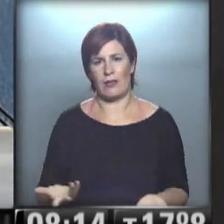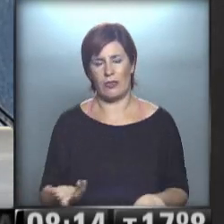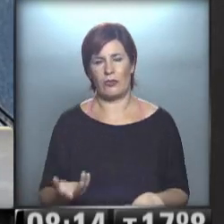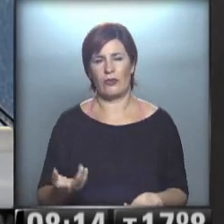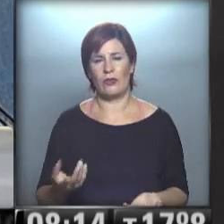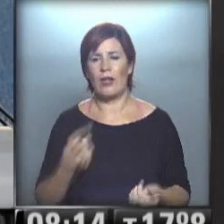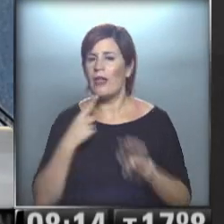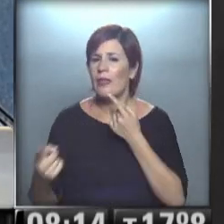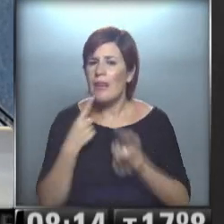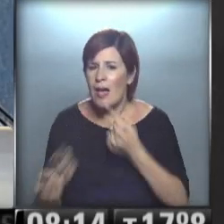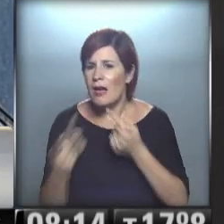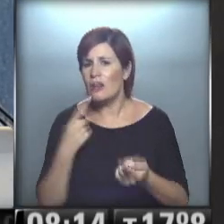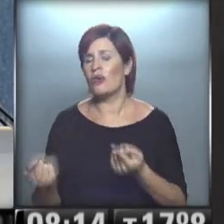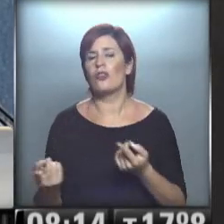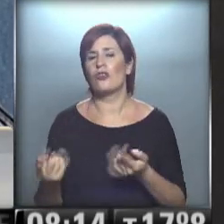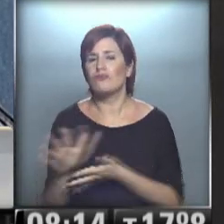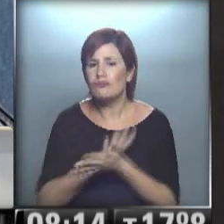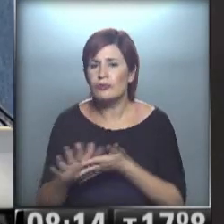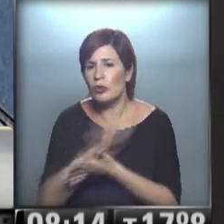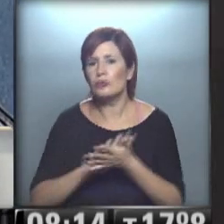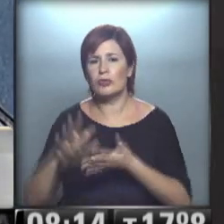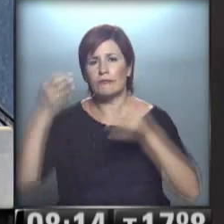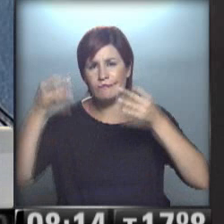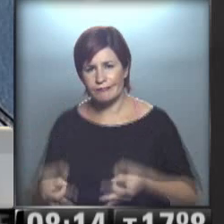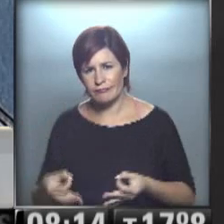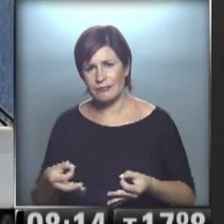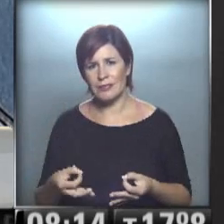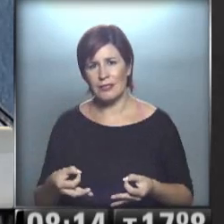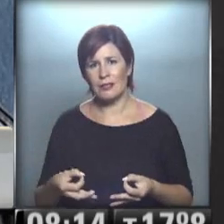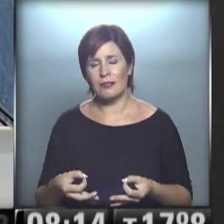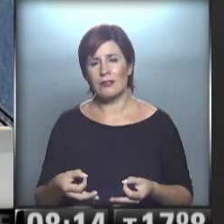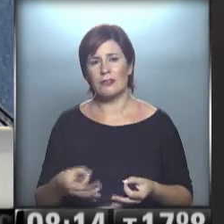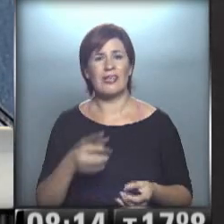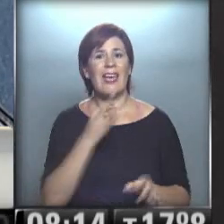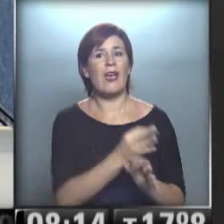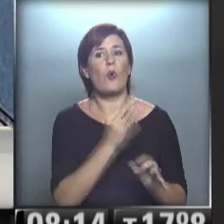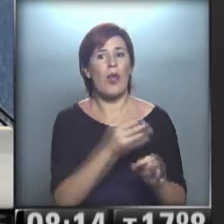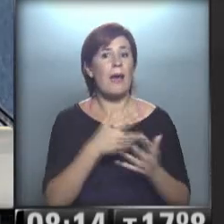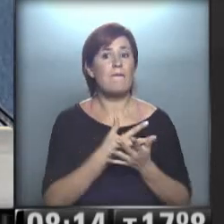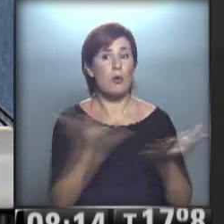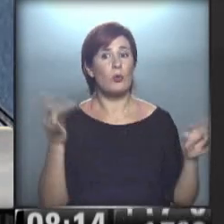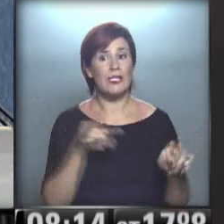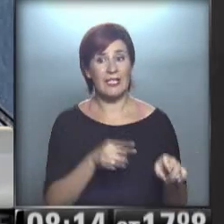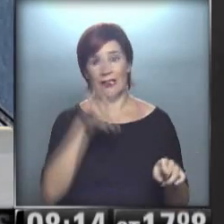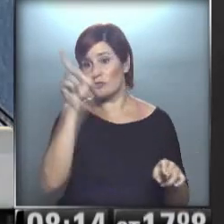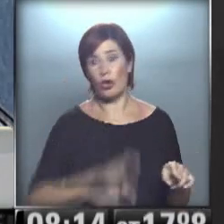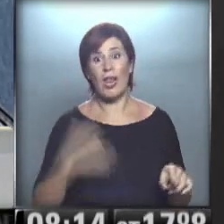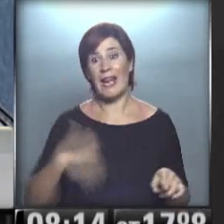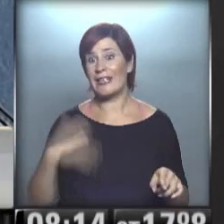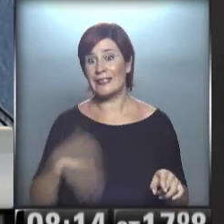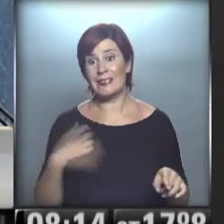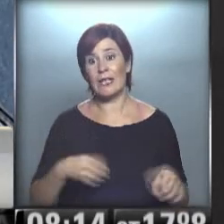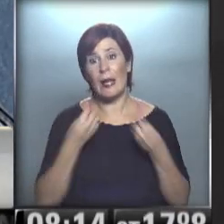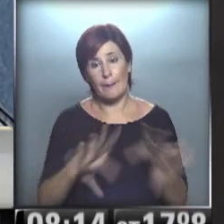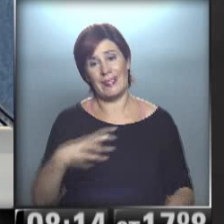el diálogo pueda encauzarse debidamente y que las escuelas públicas en toda la República Argentina